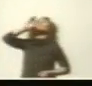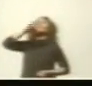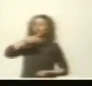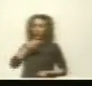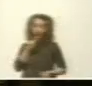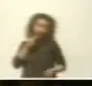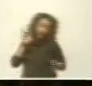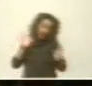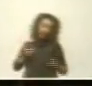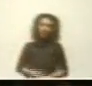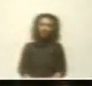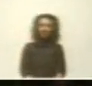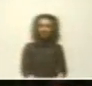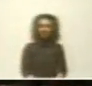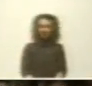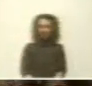Masticadito,